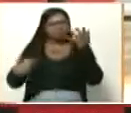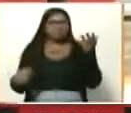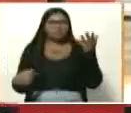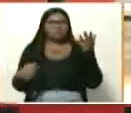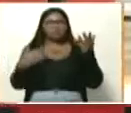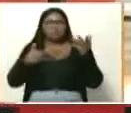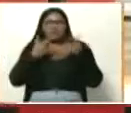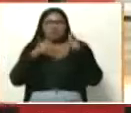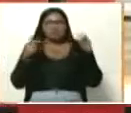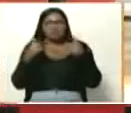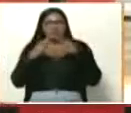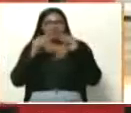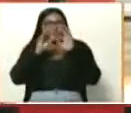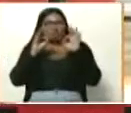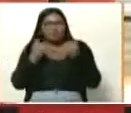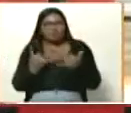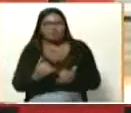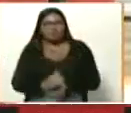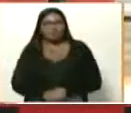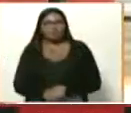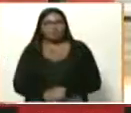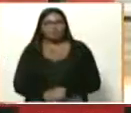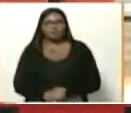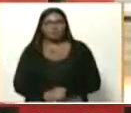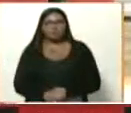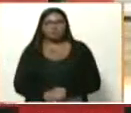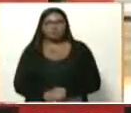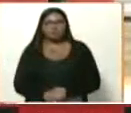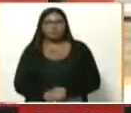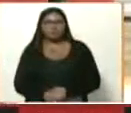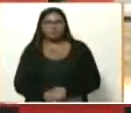está amplio ese concurso, así que todas y todos pueden participar. Amigos.